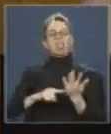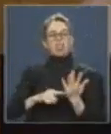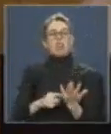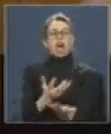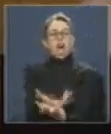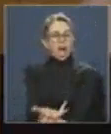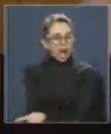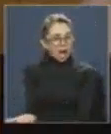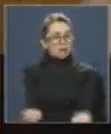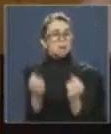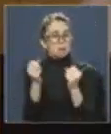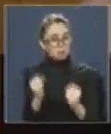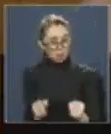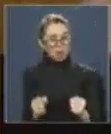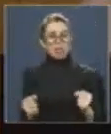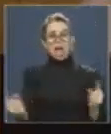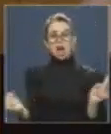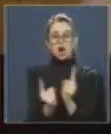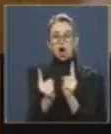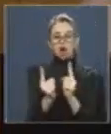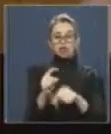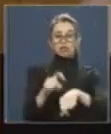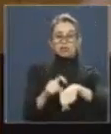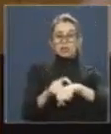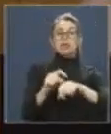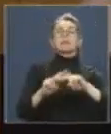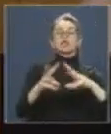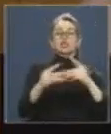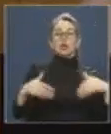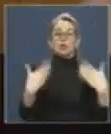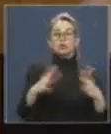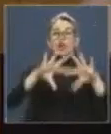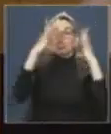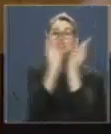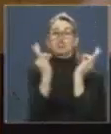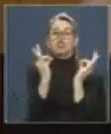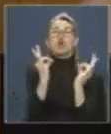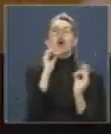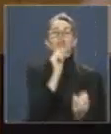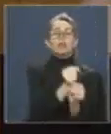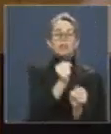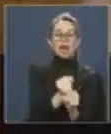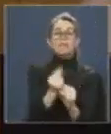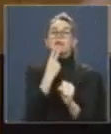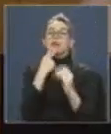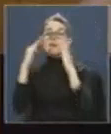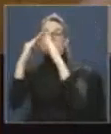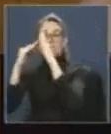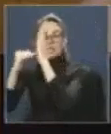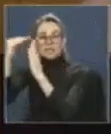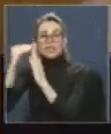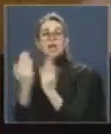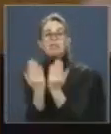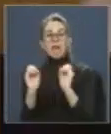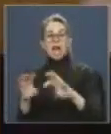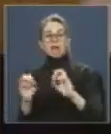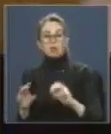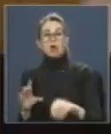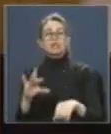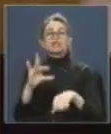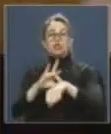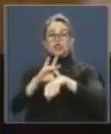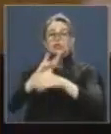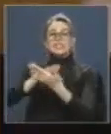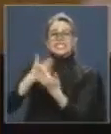para solucionar en corto plazo los problemas de pleno empleo de alimentación salud vivienda educación y si no se hace